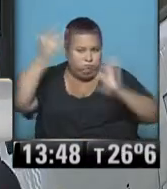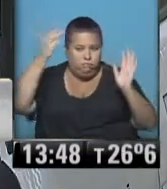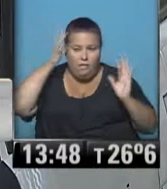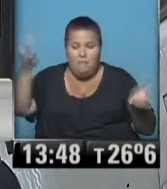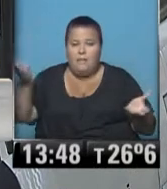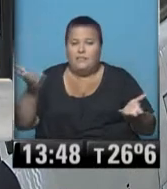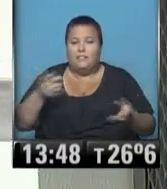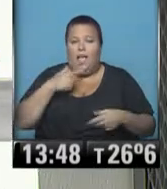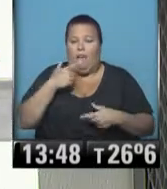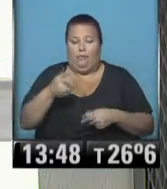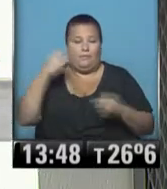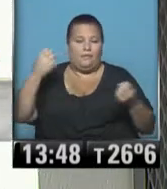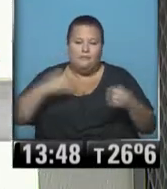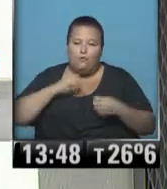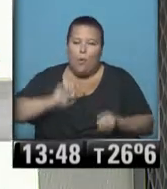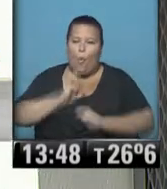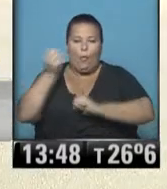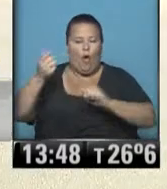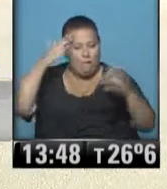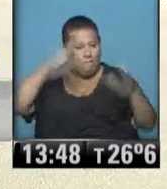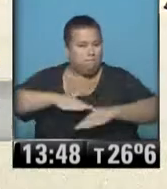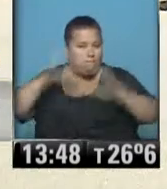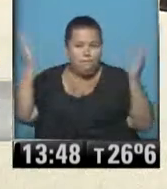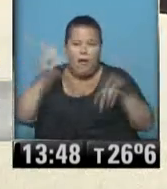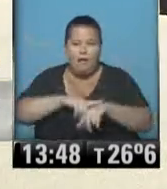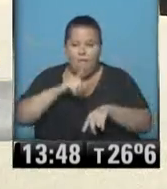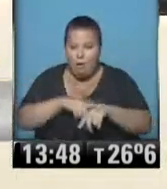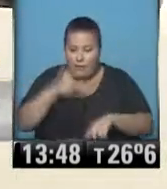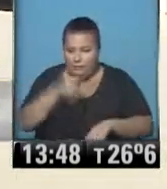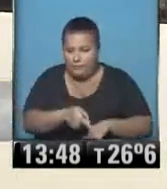lo había asediado y que lo había hecho explotar en ese momento.